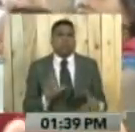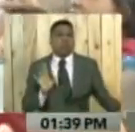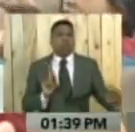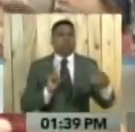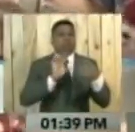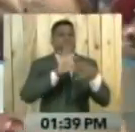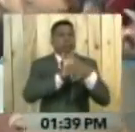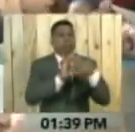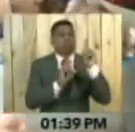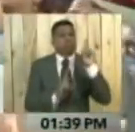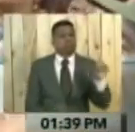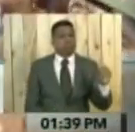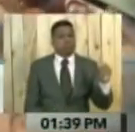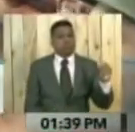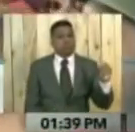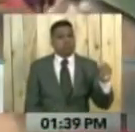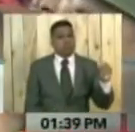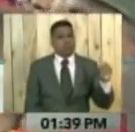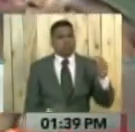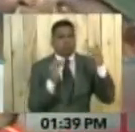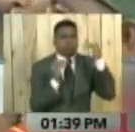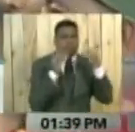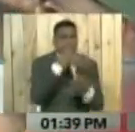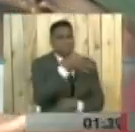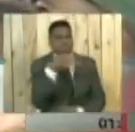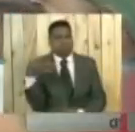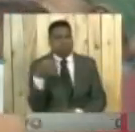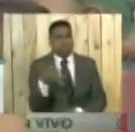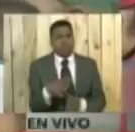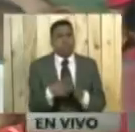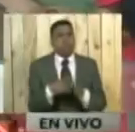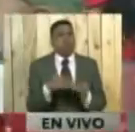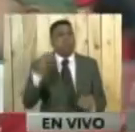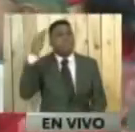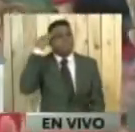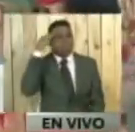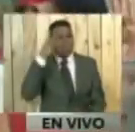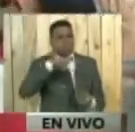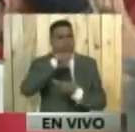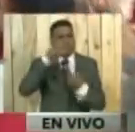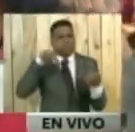unitario, ético y con moral revolucionaria.